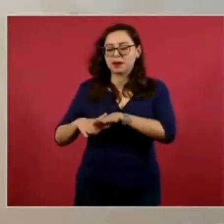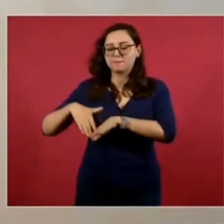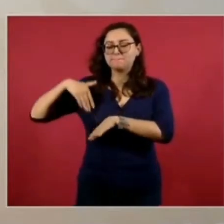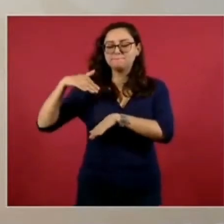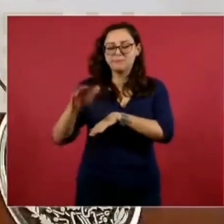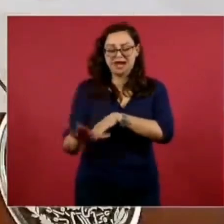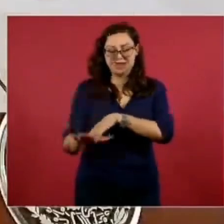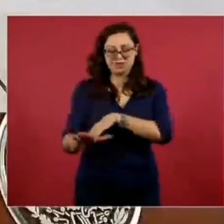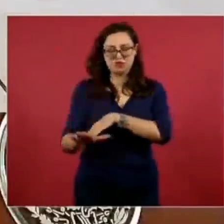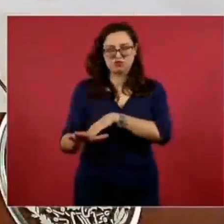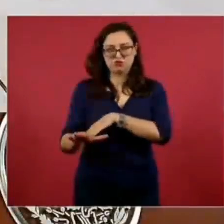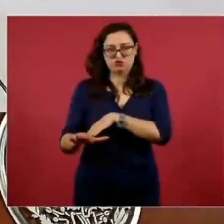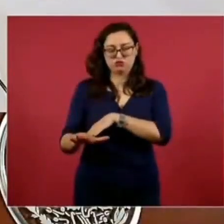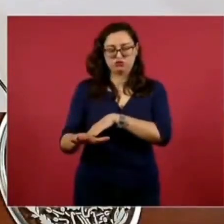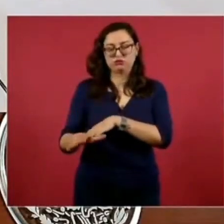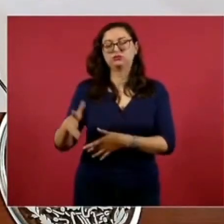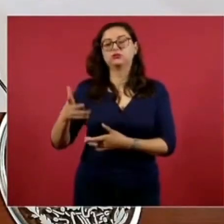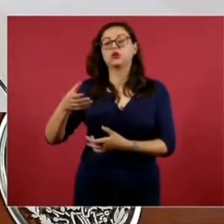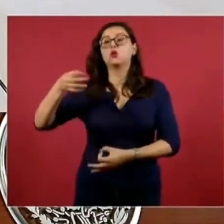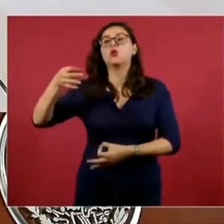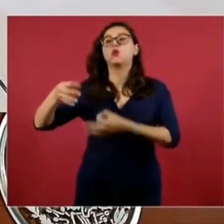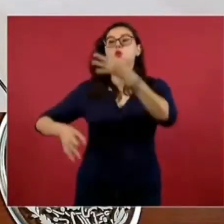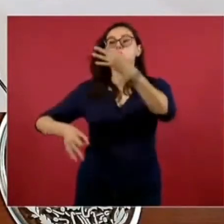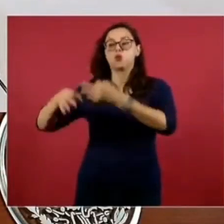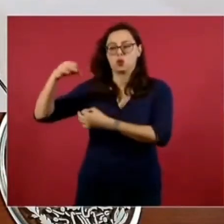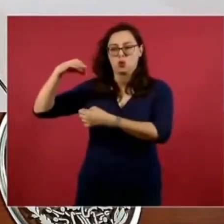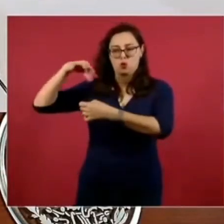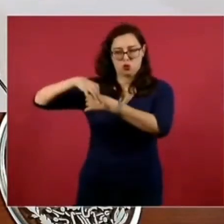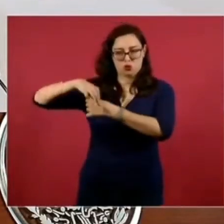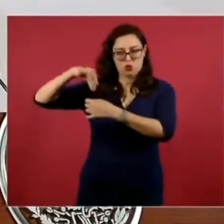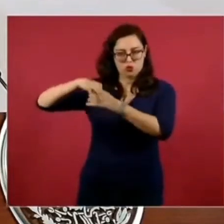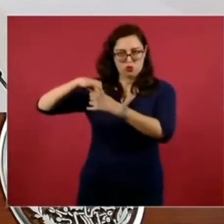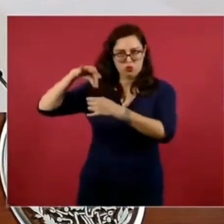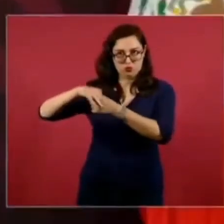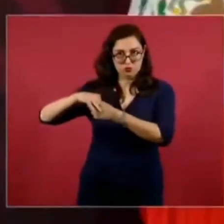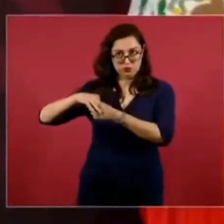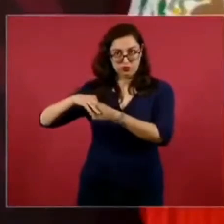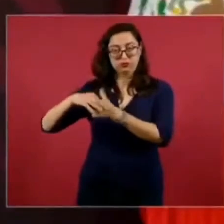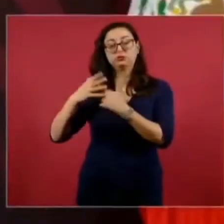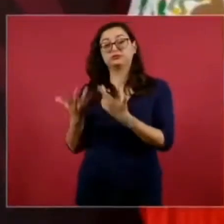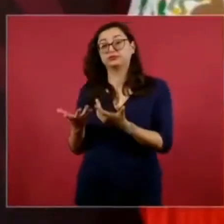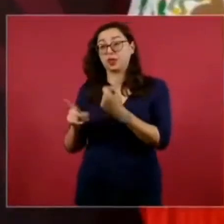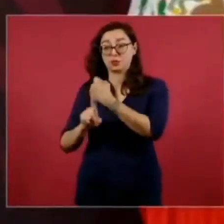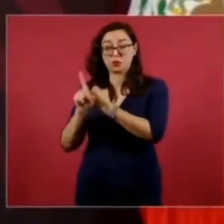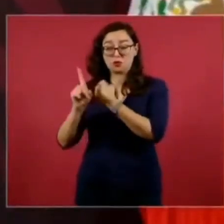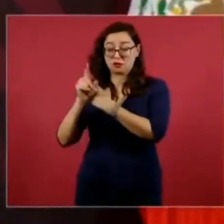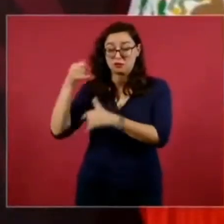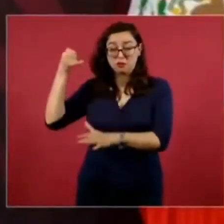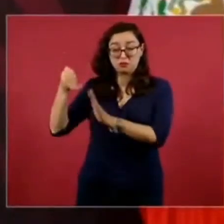avanzar no se va a resolver de la noche a la mañana el problema